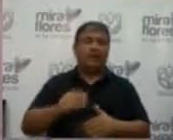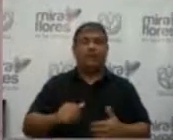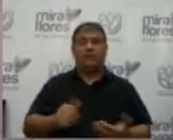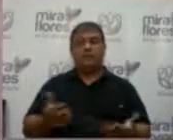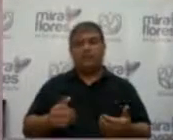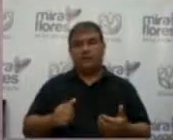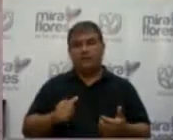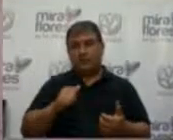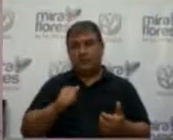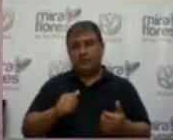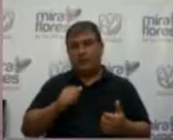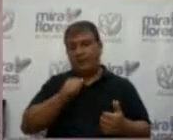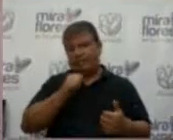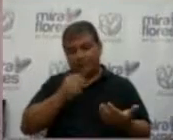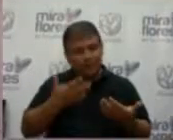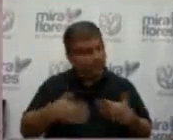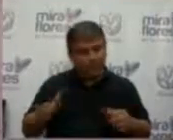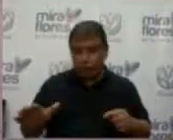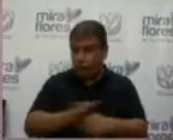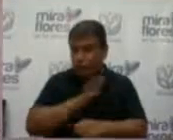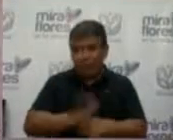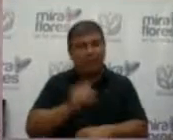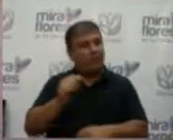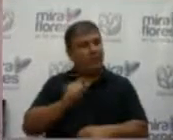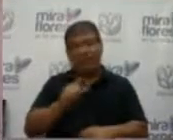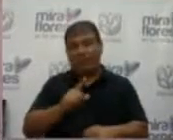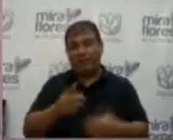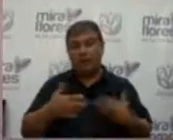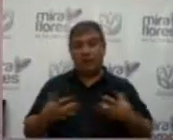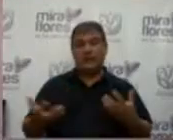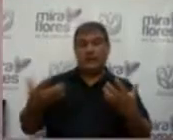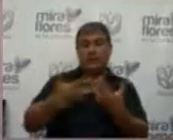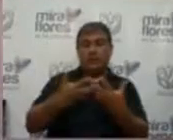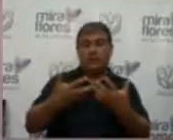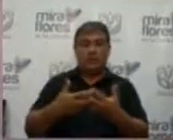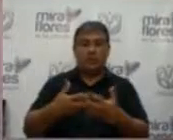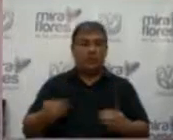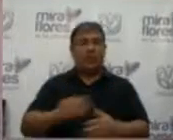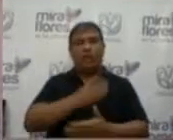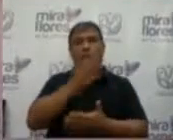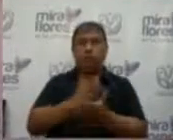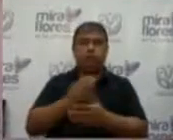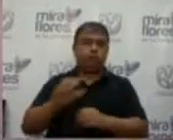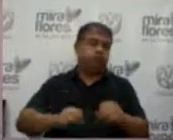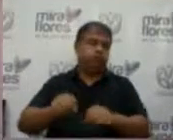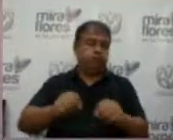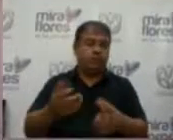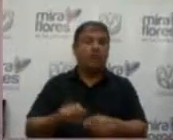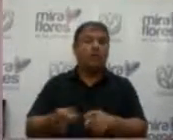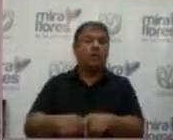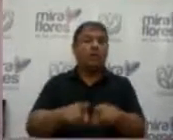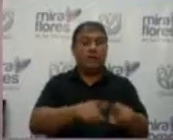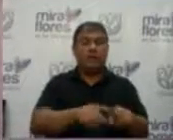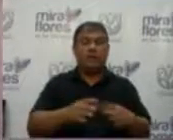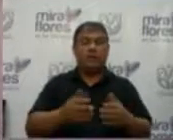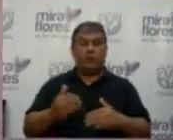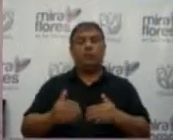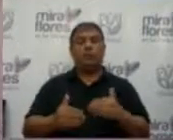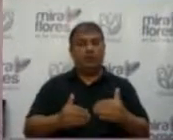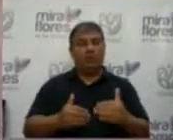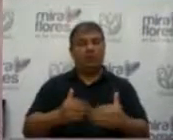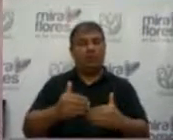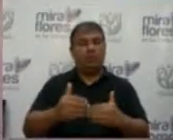todavía insuficientes con relación a una situación de esta naturaleza, pero por lo menos estamos